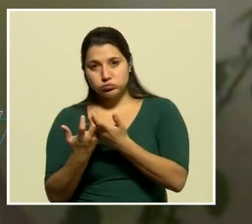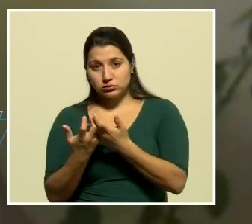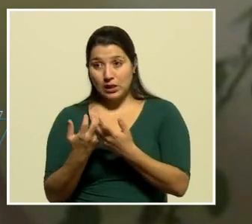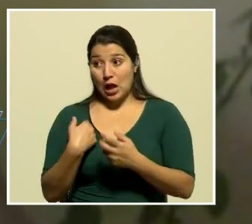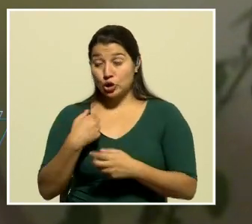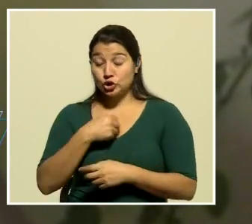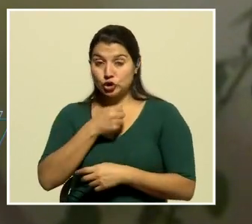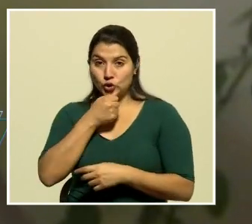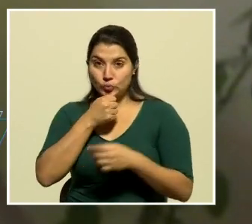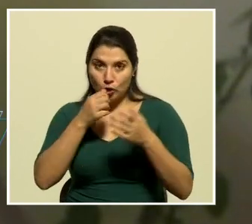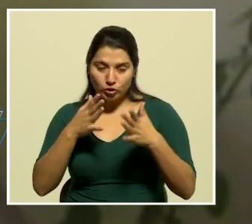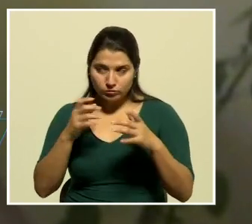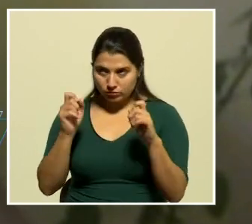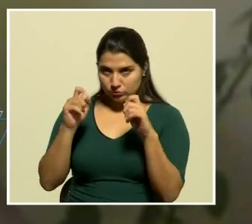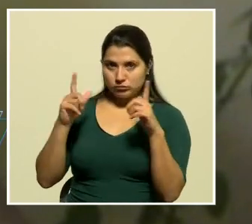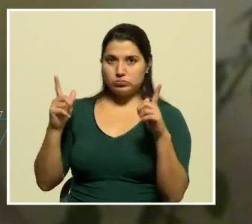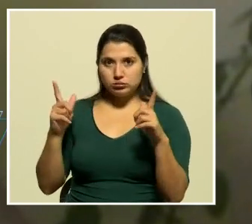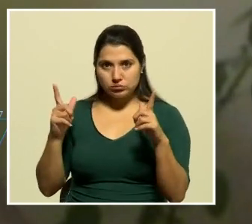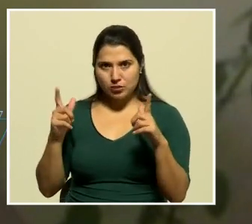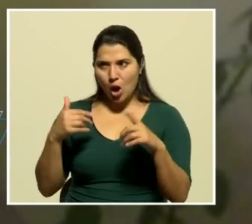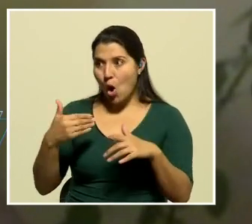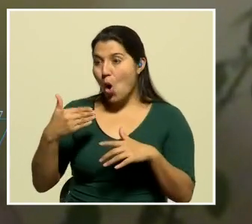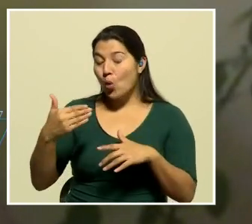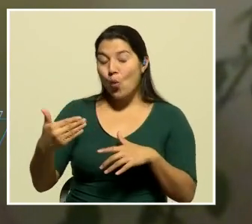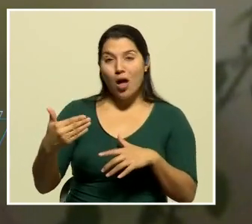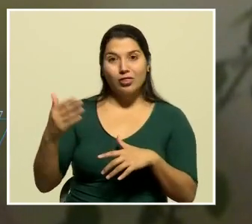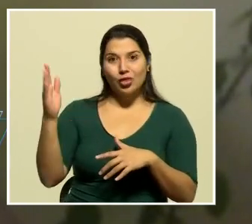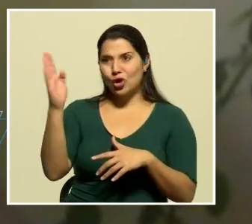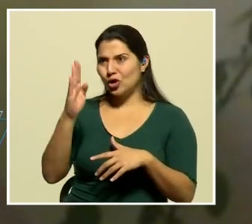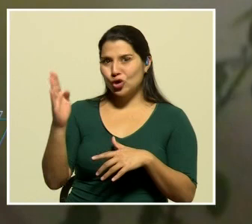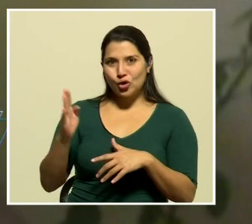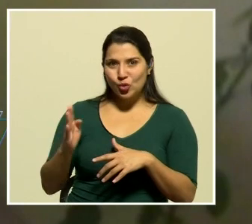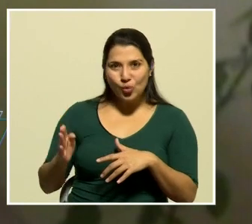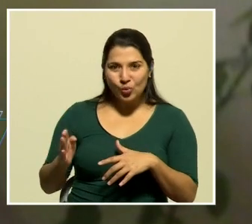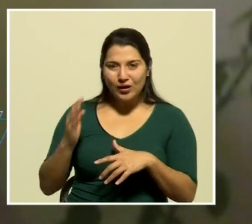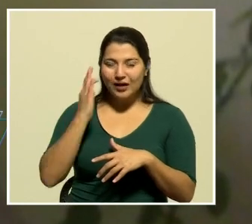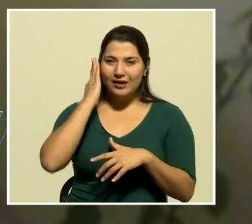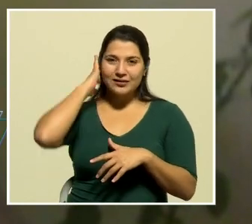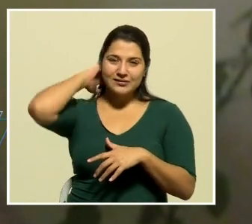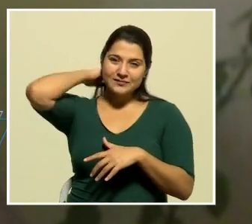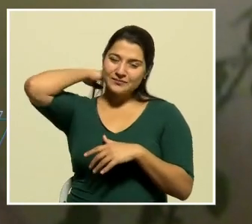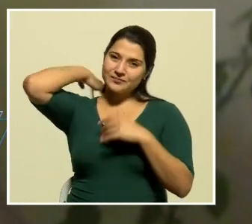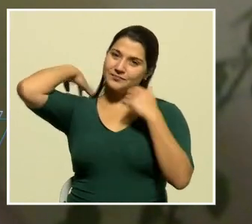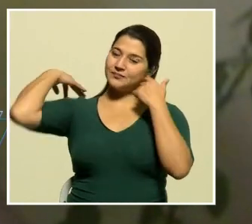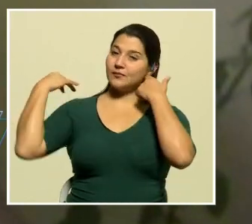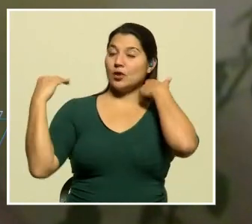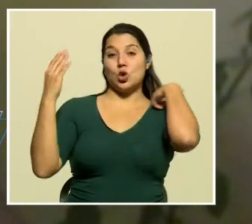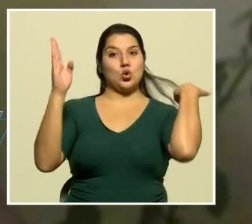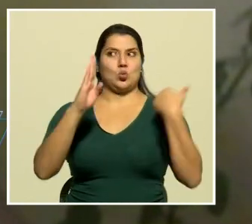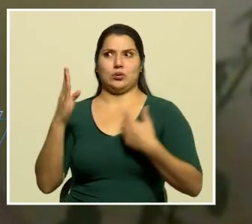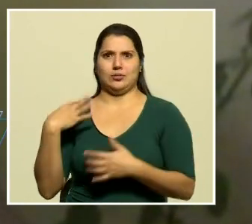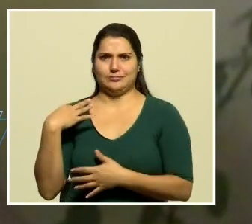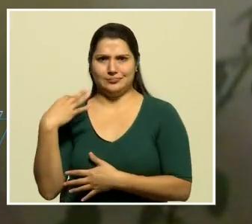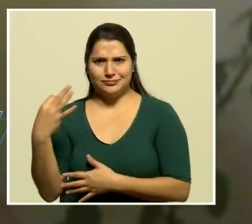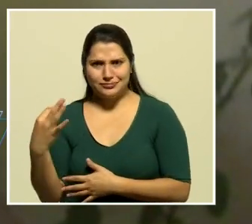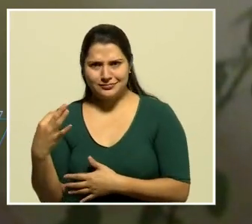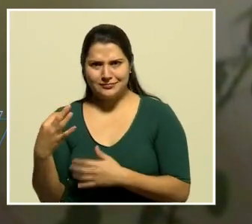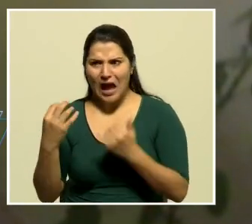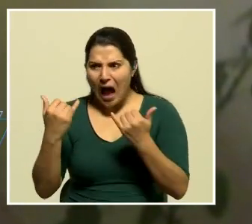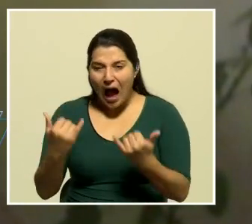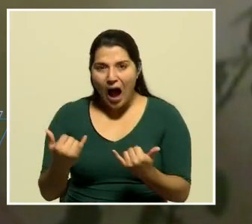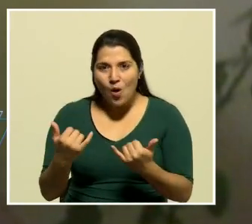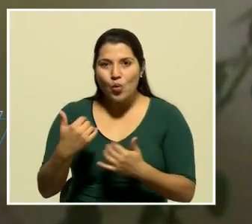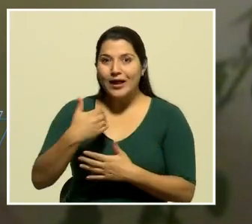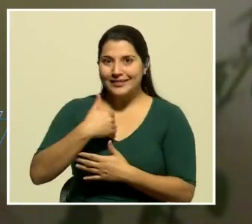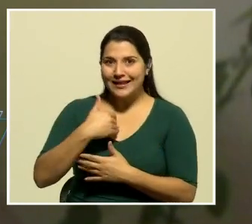tomó por sorpresa que de pronto, cuando nunca, sobre todo a los regionales y a los locales, cuando nunca nos habían tomado en cuenta, ahora teníamos un